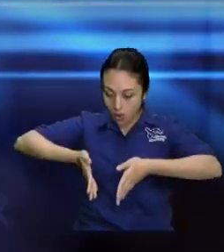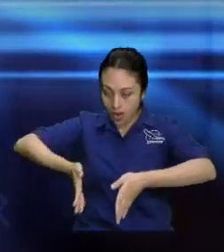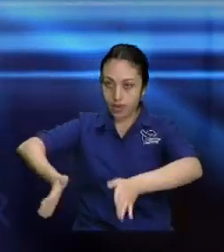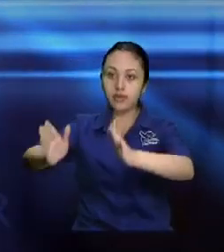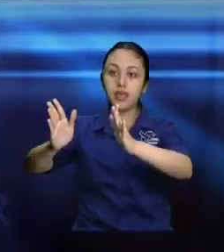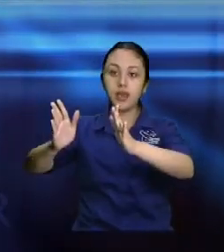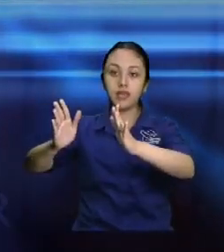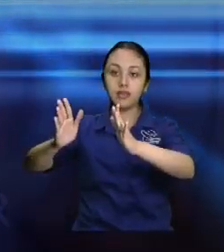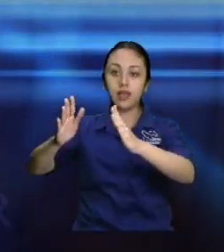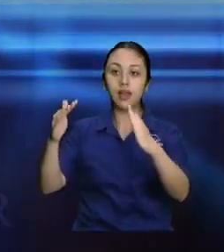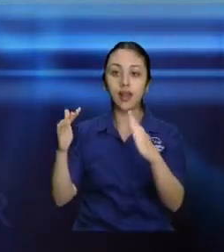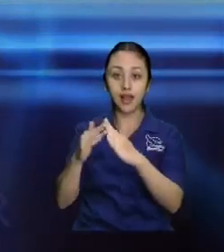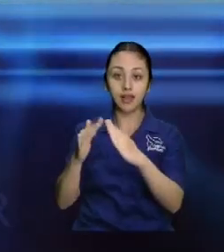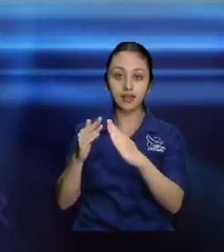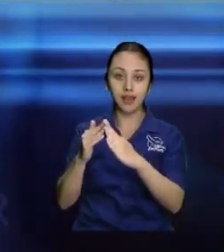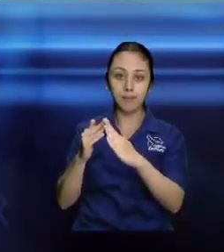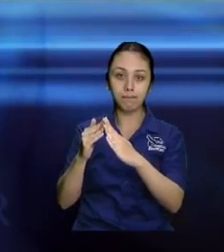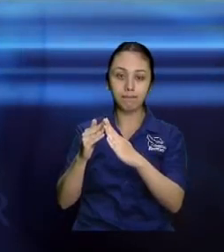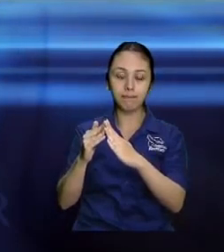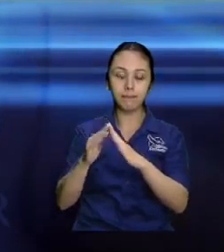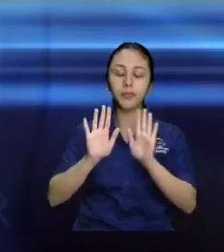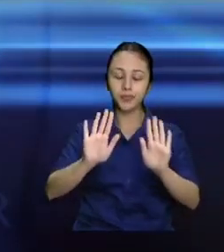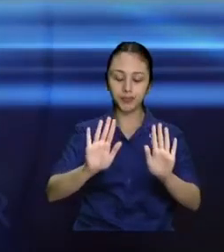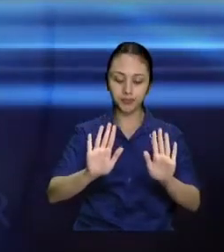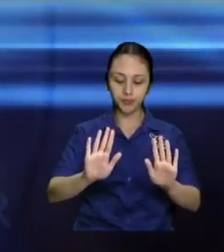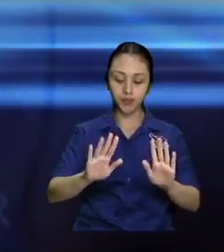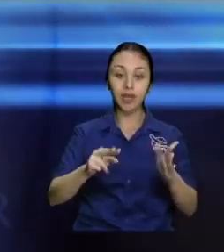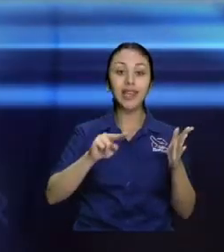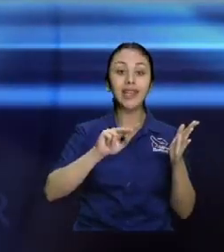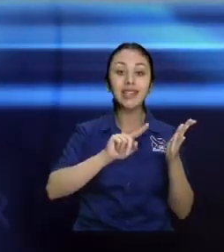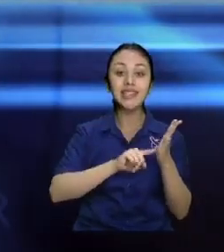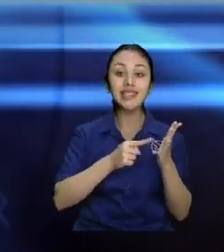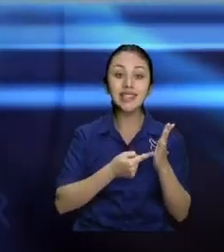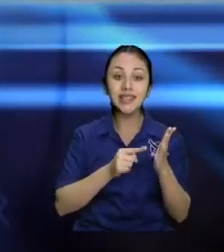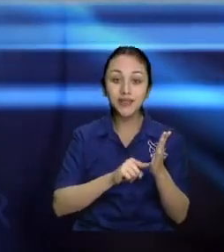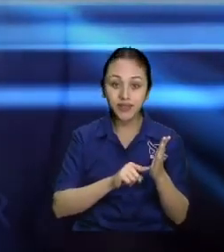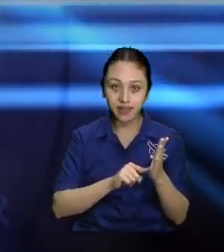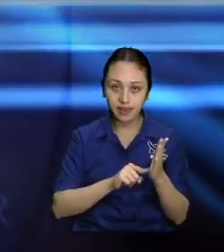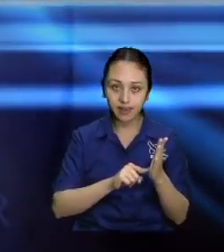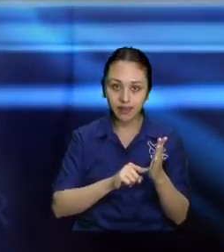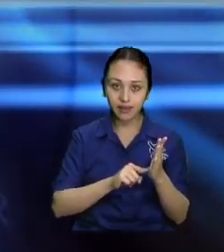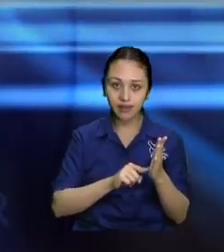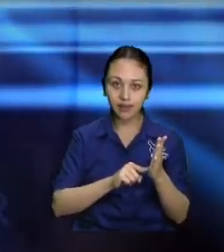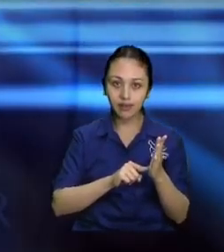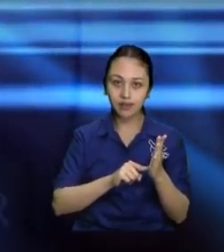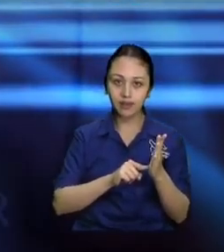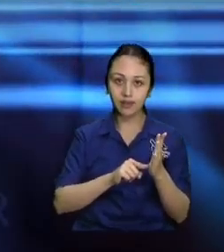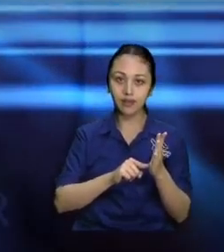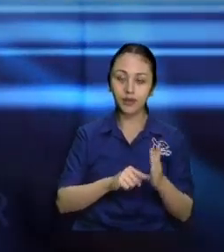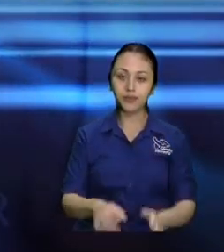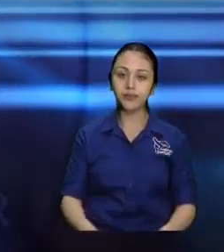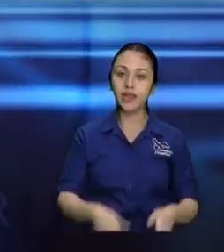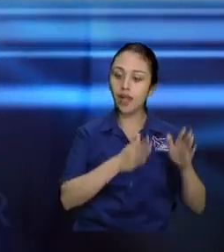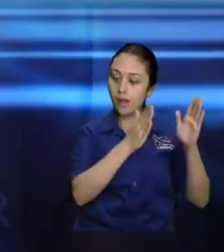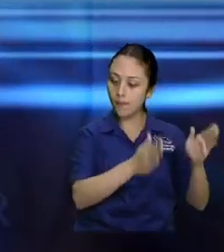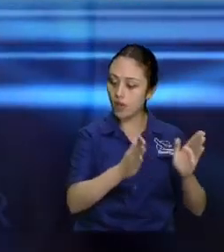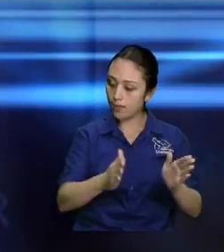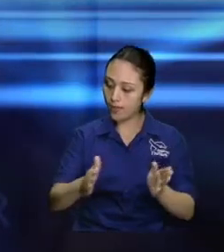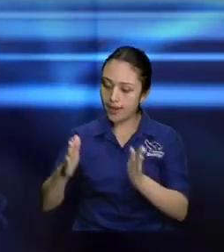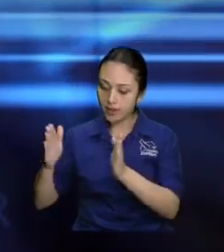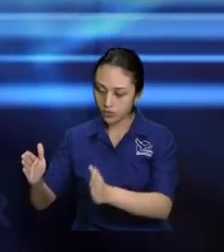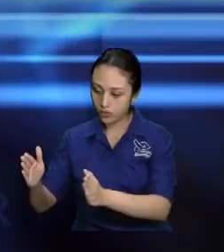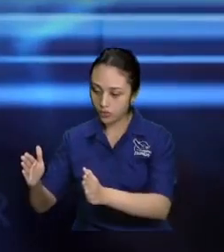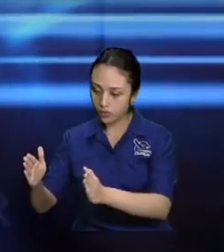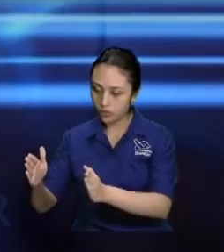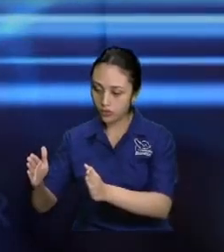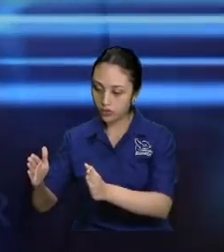paremos aquí, porque eso quiere decir que uno en la edificación en algún momento puede